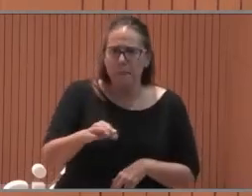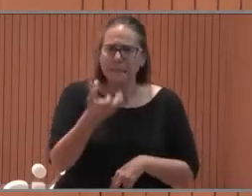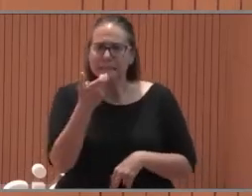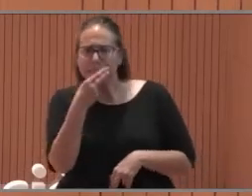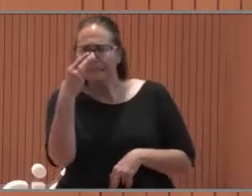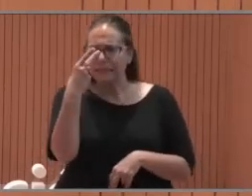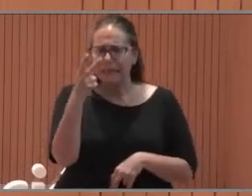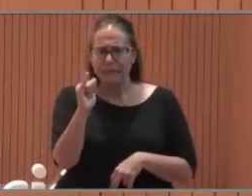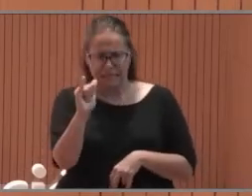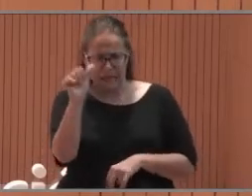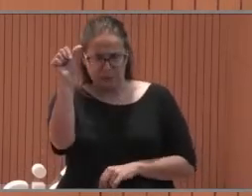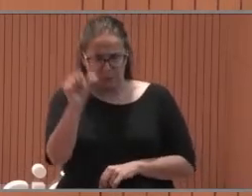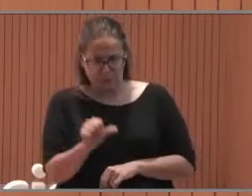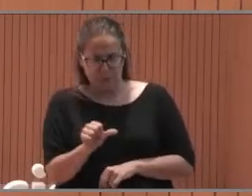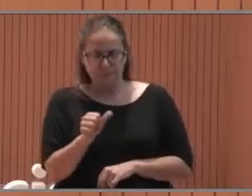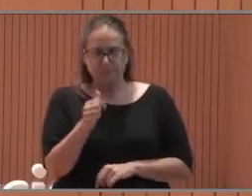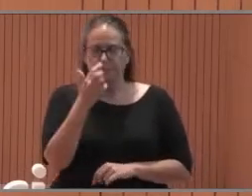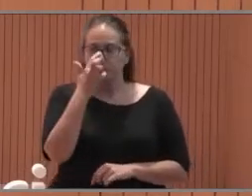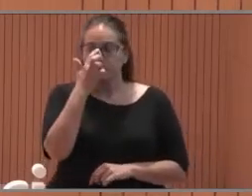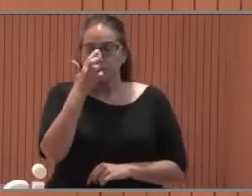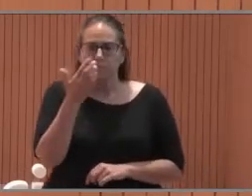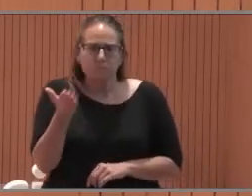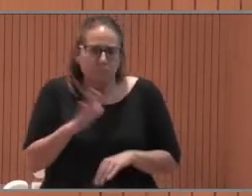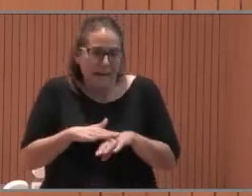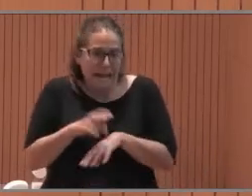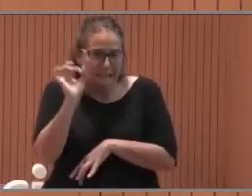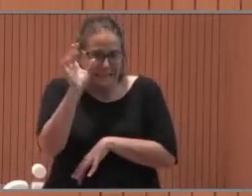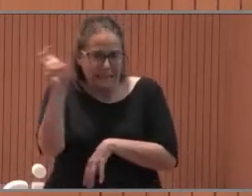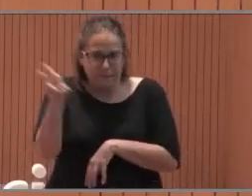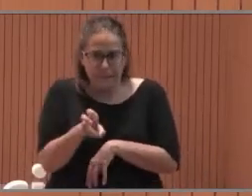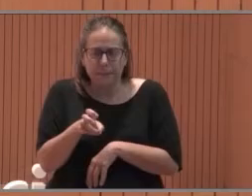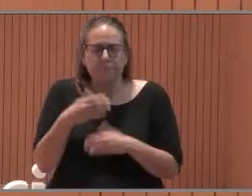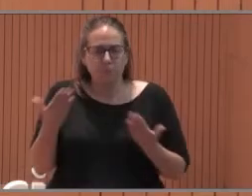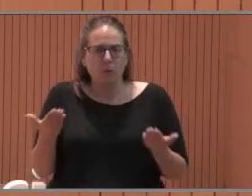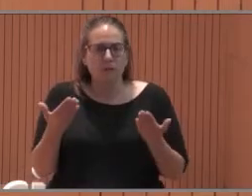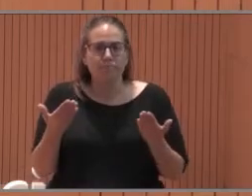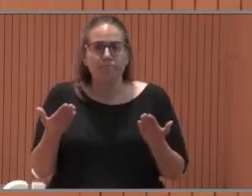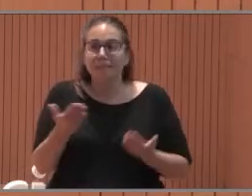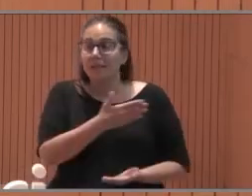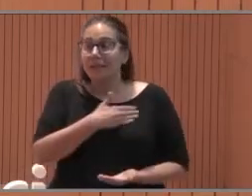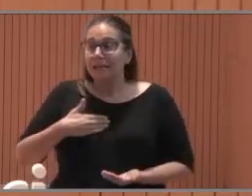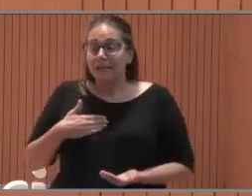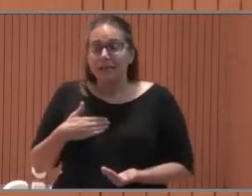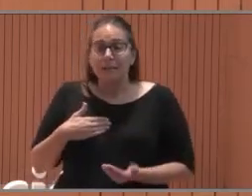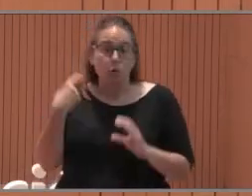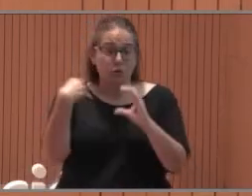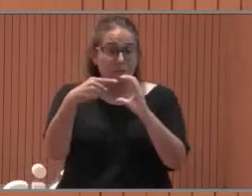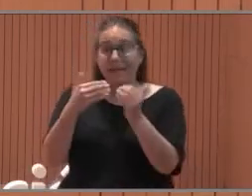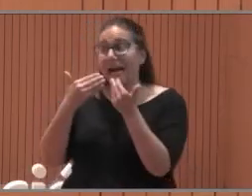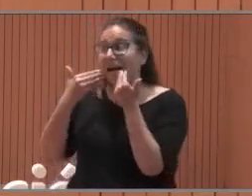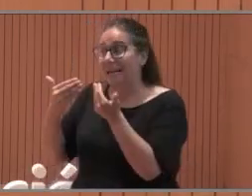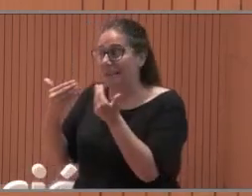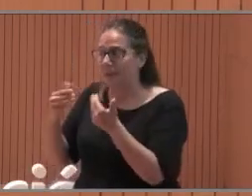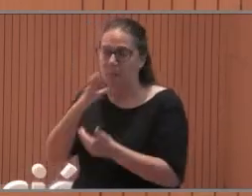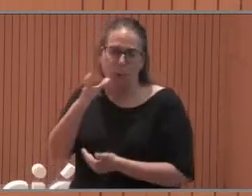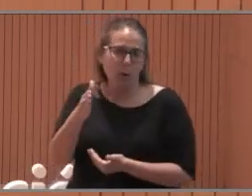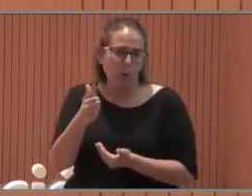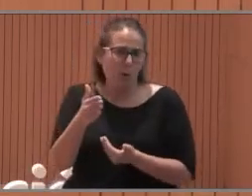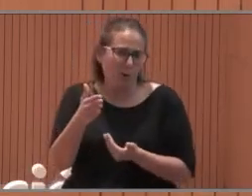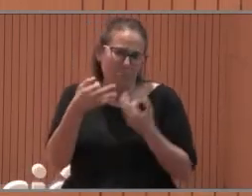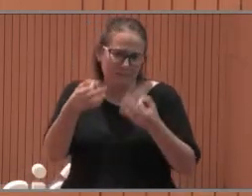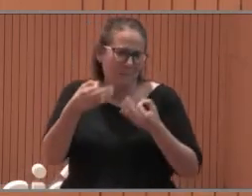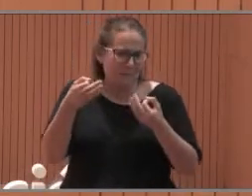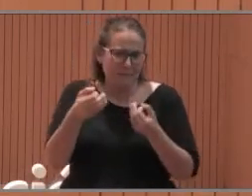interés por asistir a esta charla. En este sentido, pues dar las gracias a Ibercaja por su amable disposición